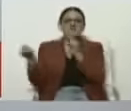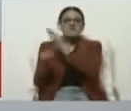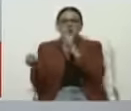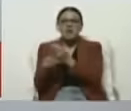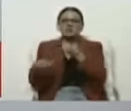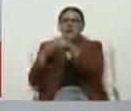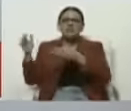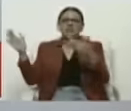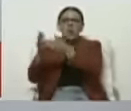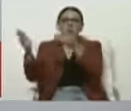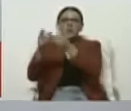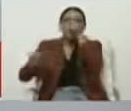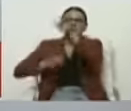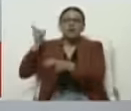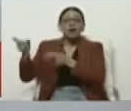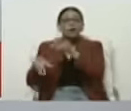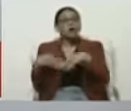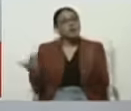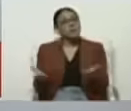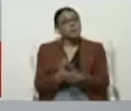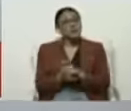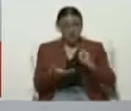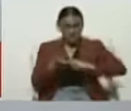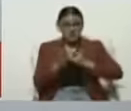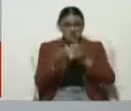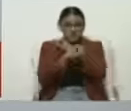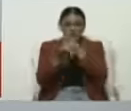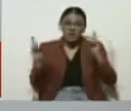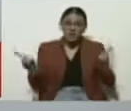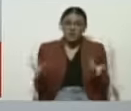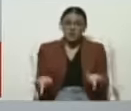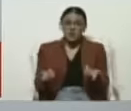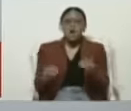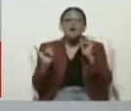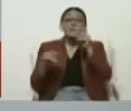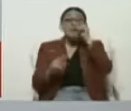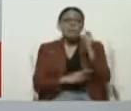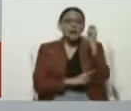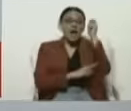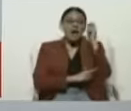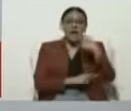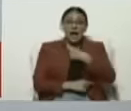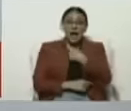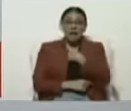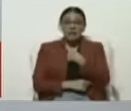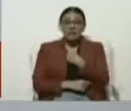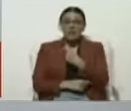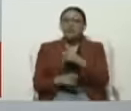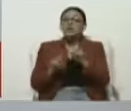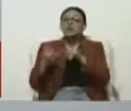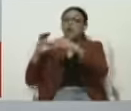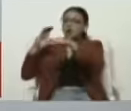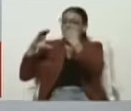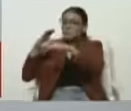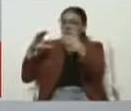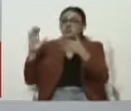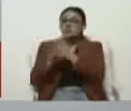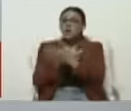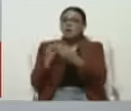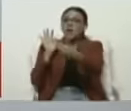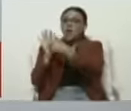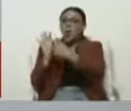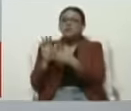a actos terroristas, porque resulta que el alcalde Pedro Antonio Abreu recibió llamadas amenazándolo de